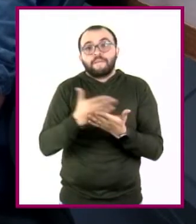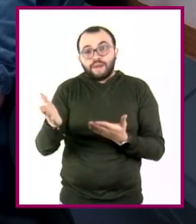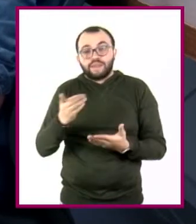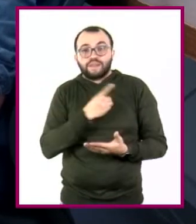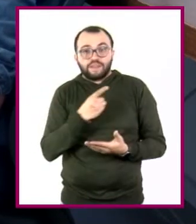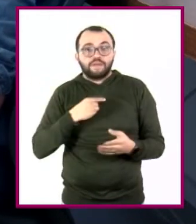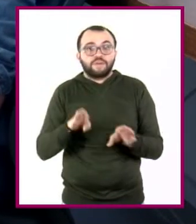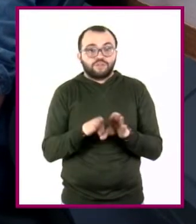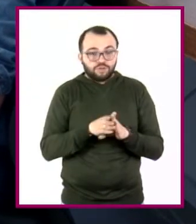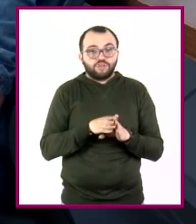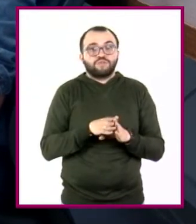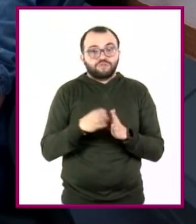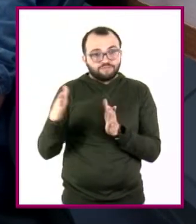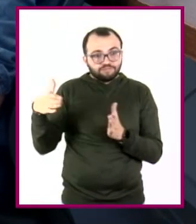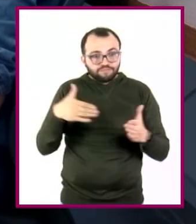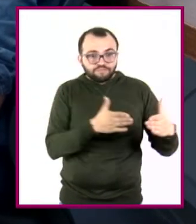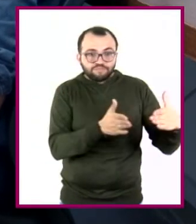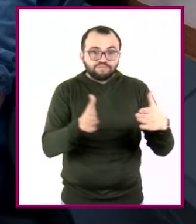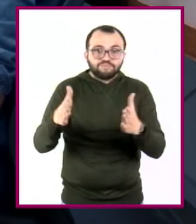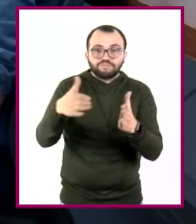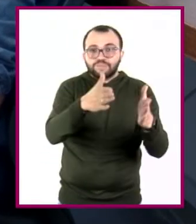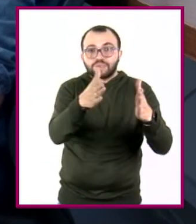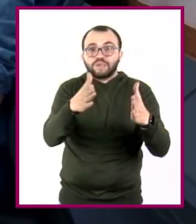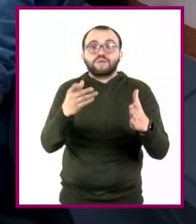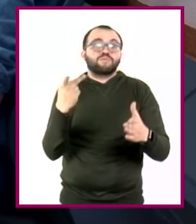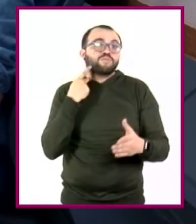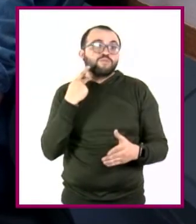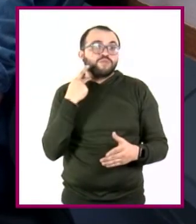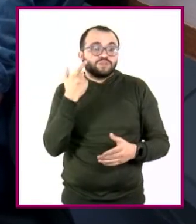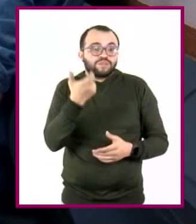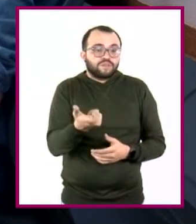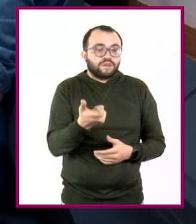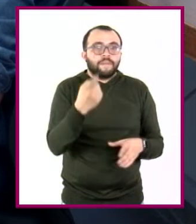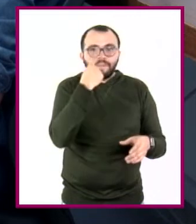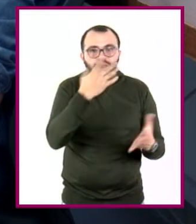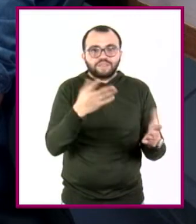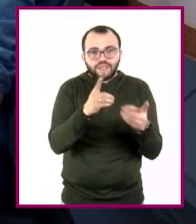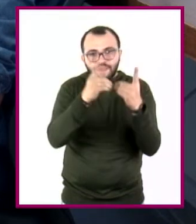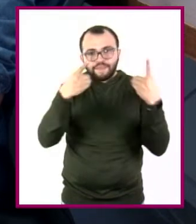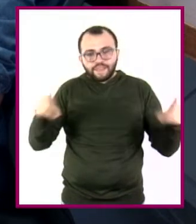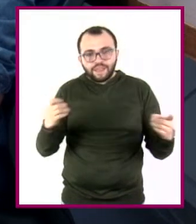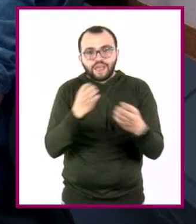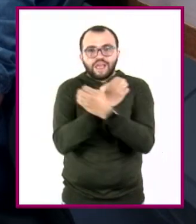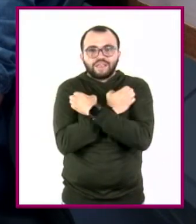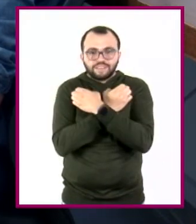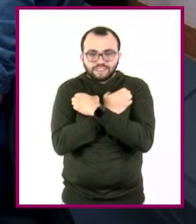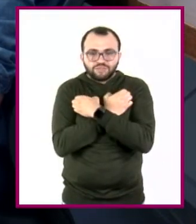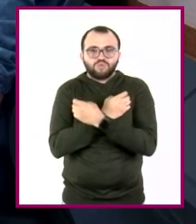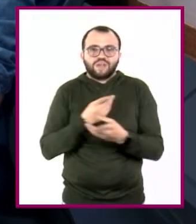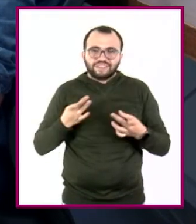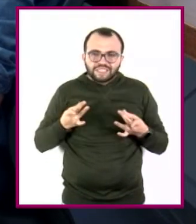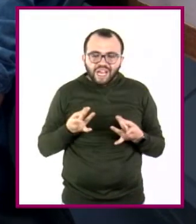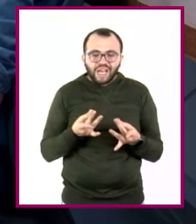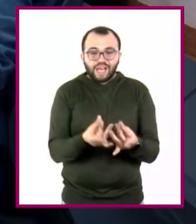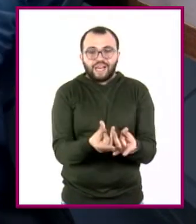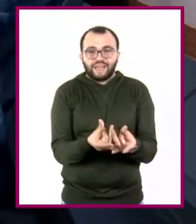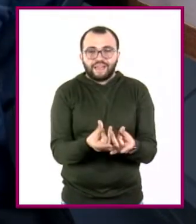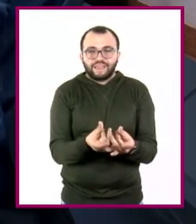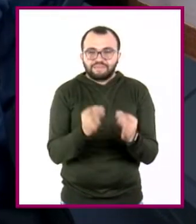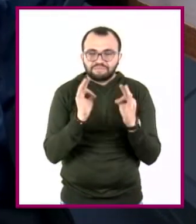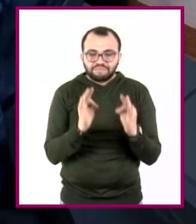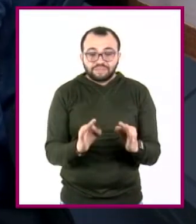las bases de una reforma jurídica que permita impulsar el desarrollo de una educación de calidad con una visión de largo